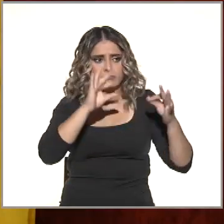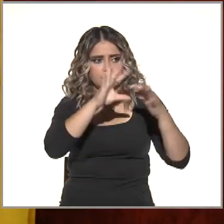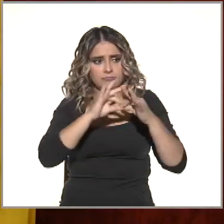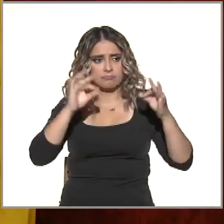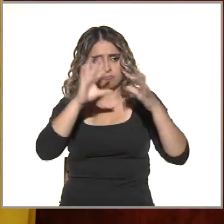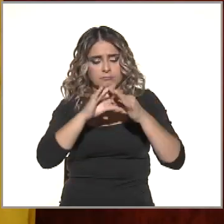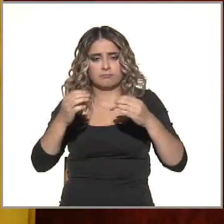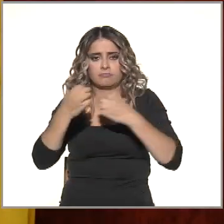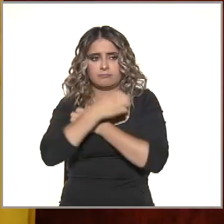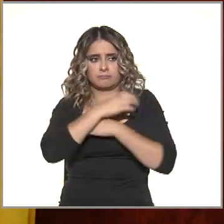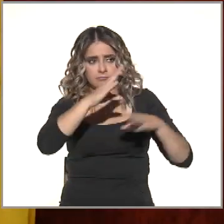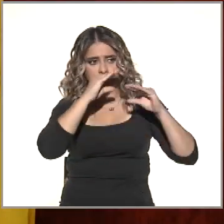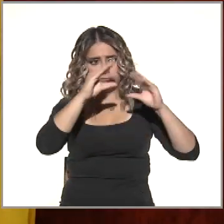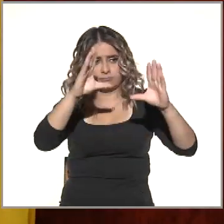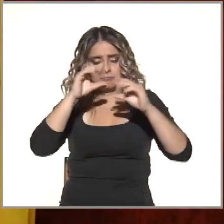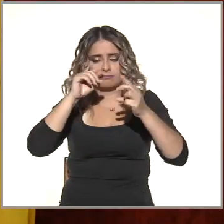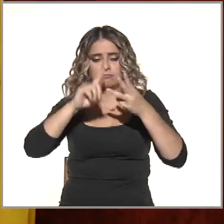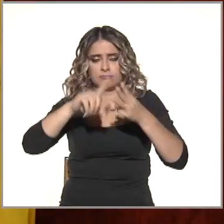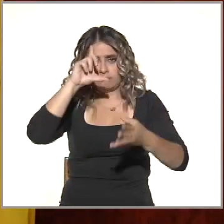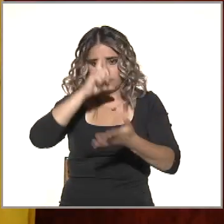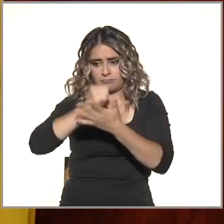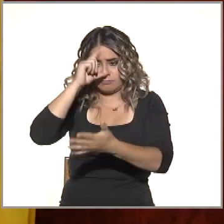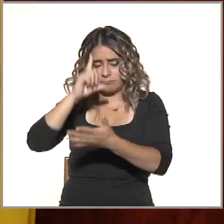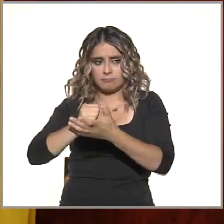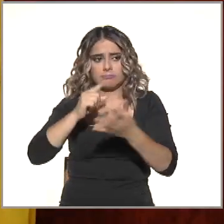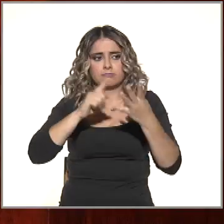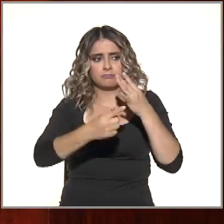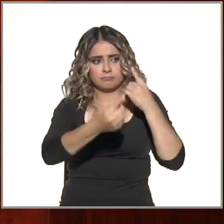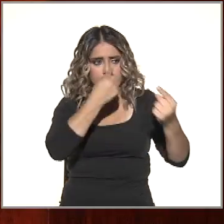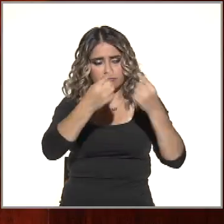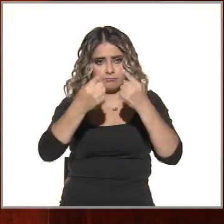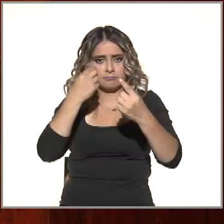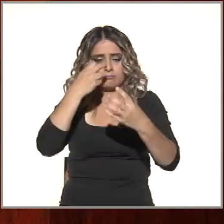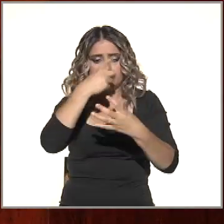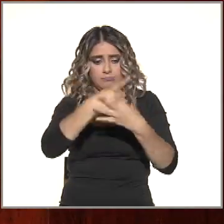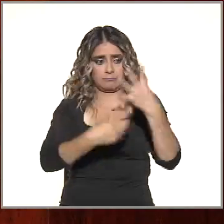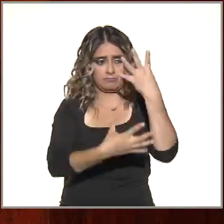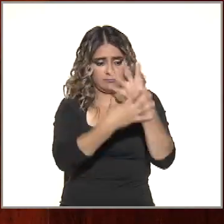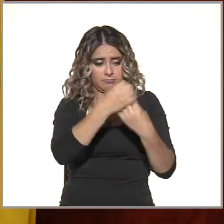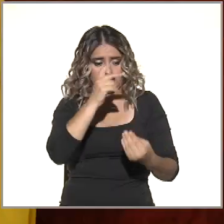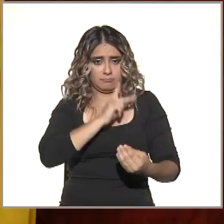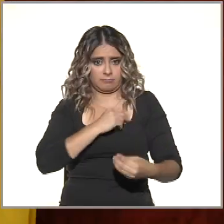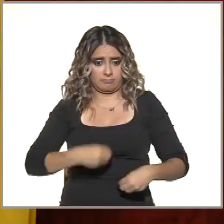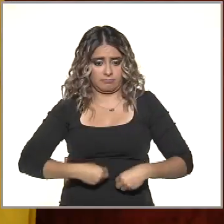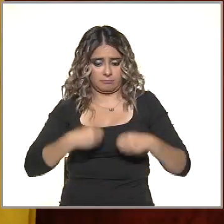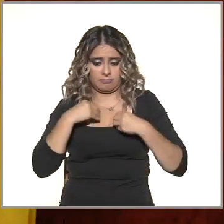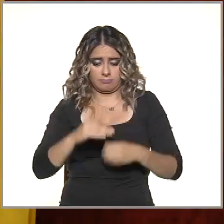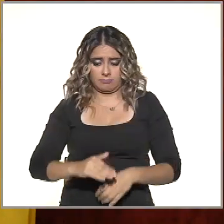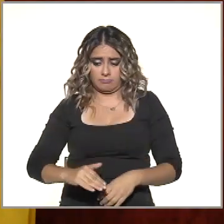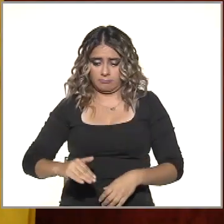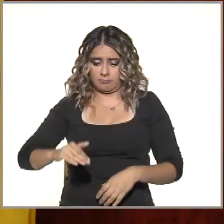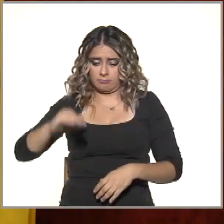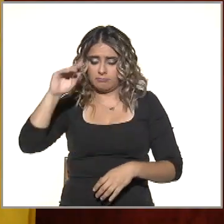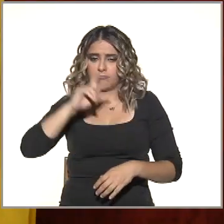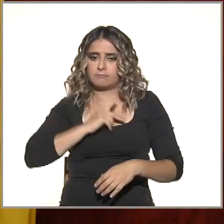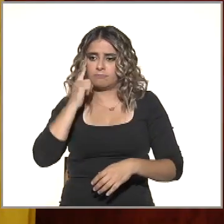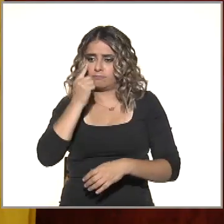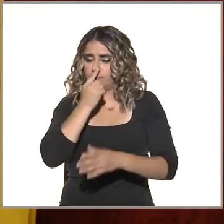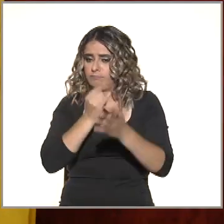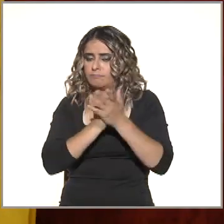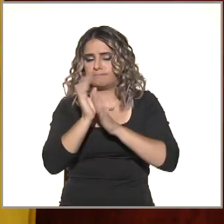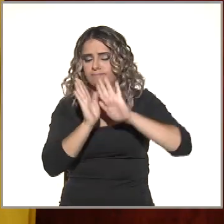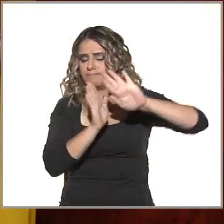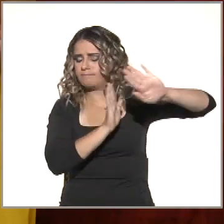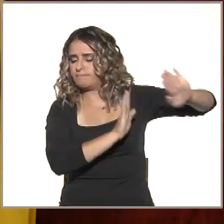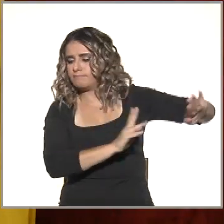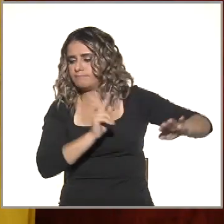de trauma, de cosas que me dijeron que no me gustaron, pero ¿qué voy a hacer yo con todo eso? Ese ¿no? es el punto. Es lo que voy a elegir para vivir mi vida y